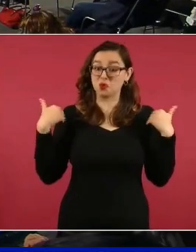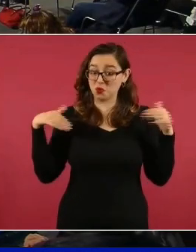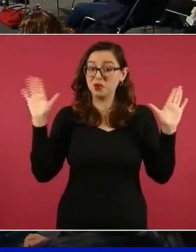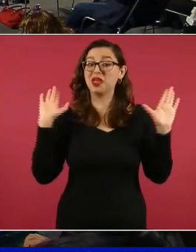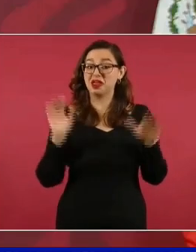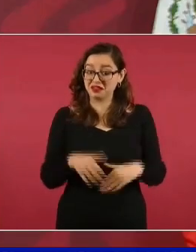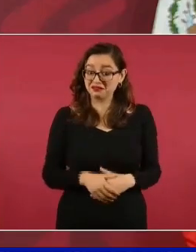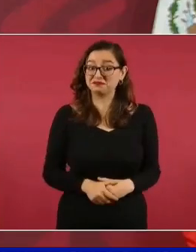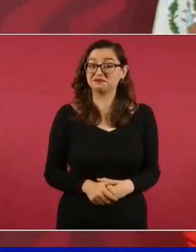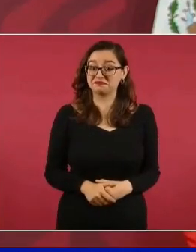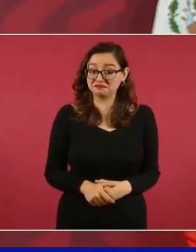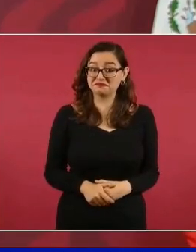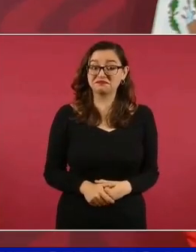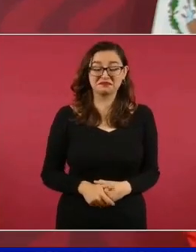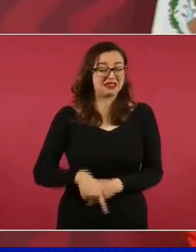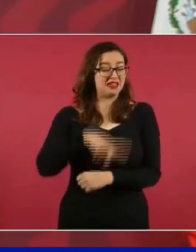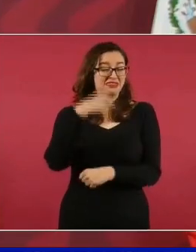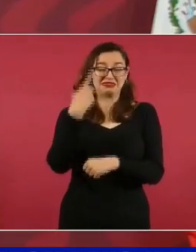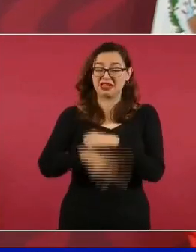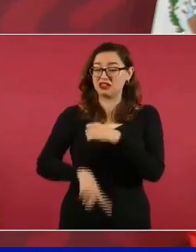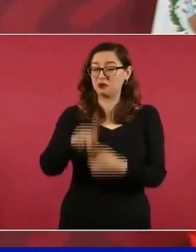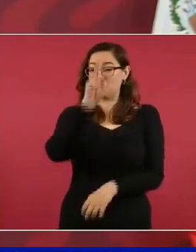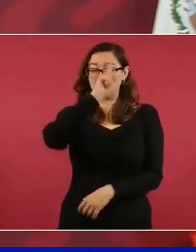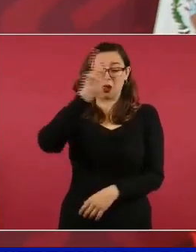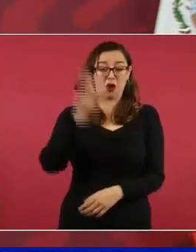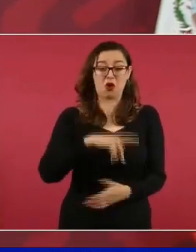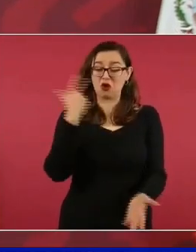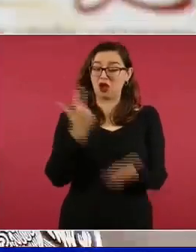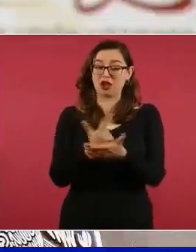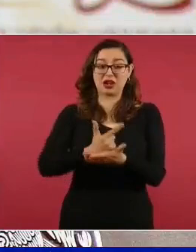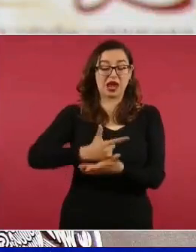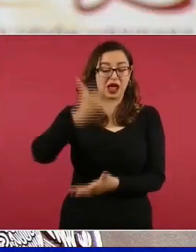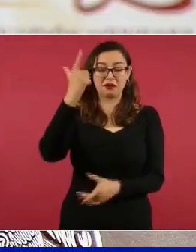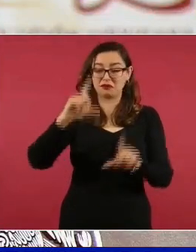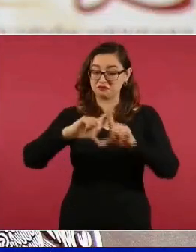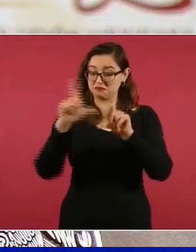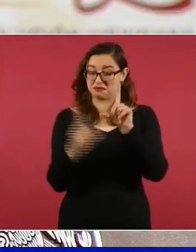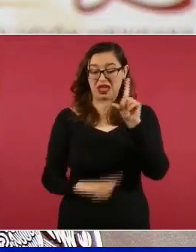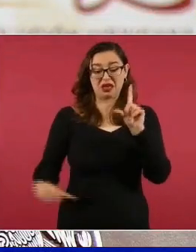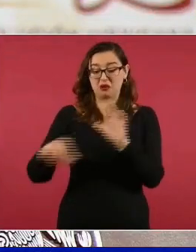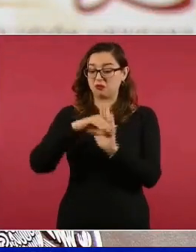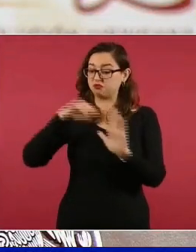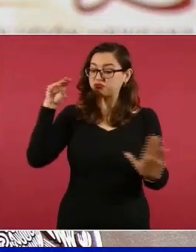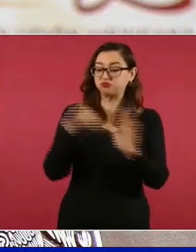a la economía del país y a la economía popular sobre todo.